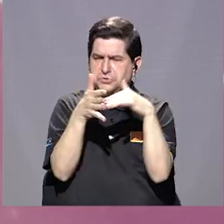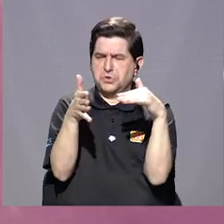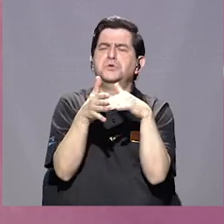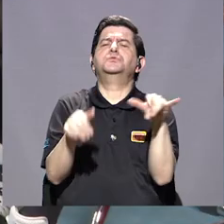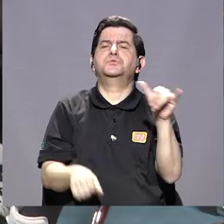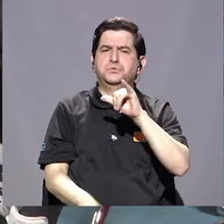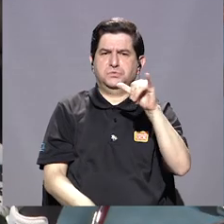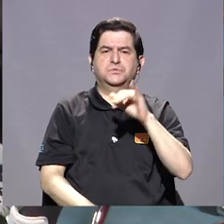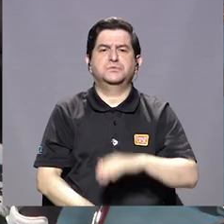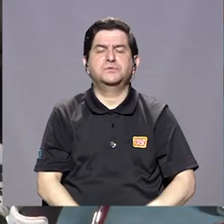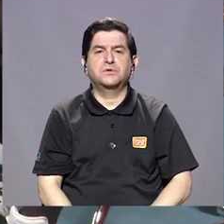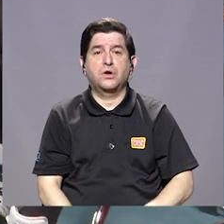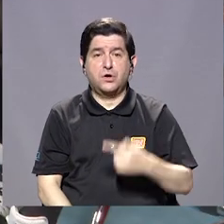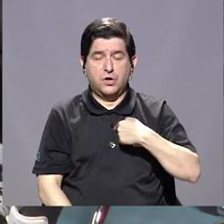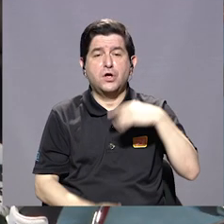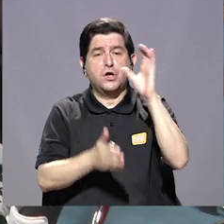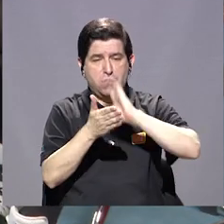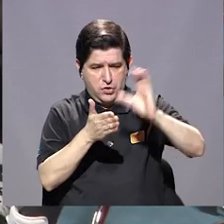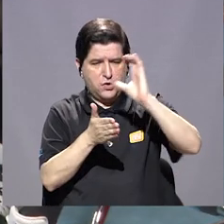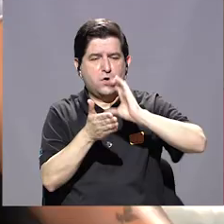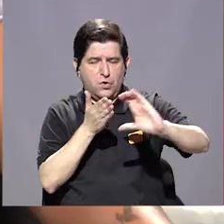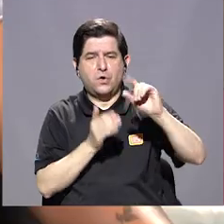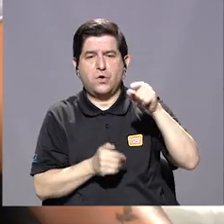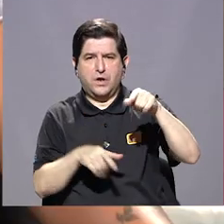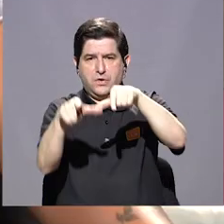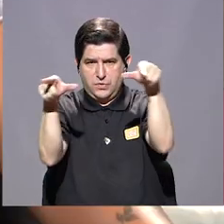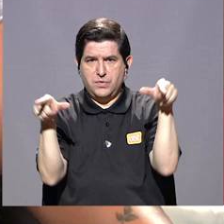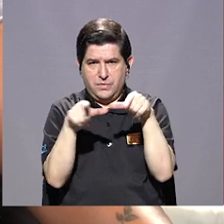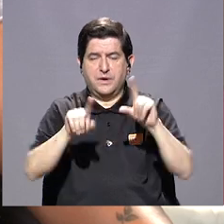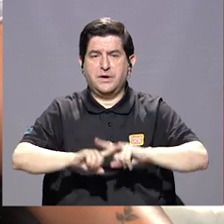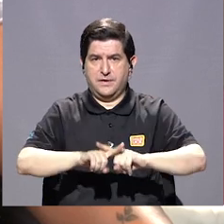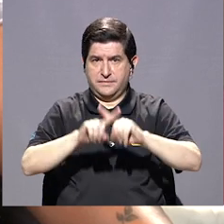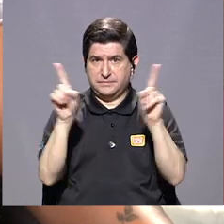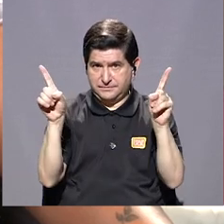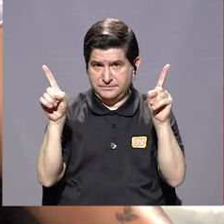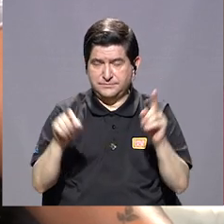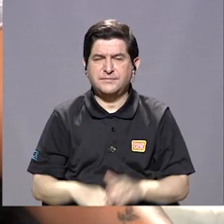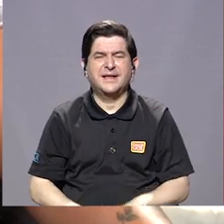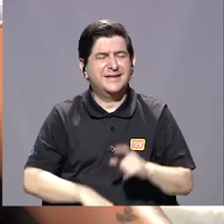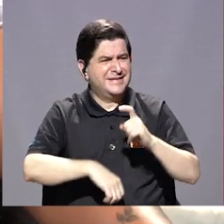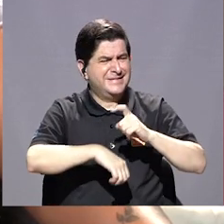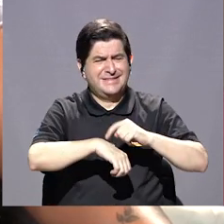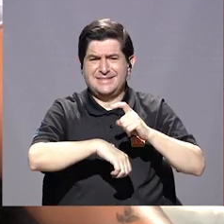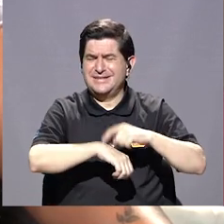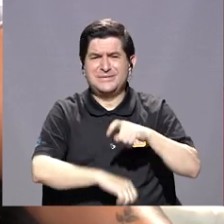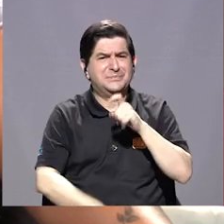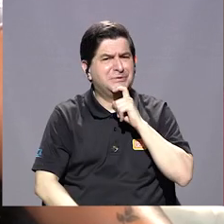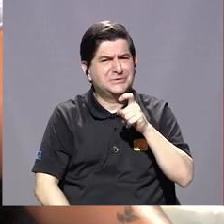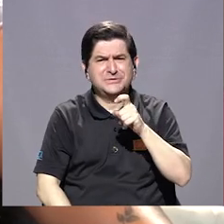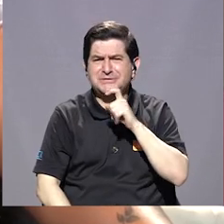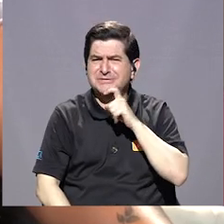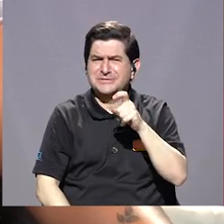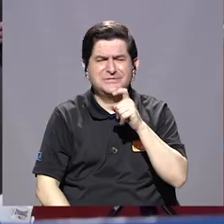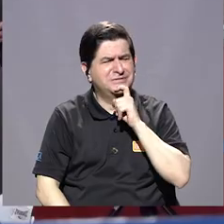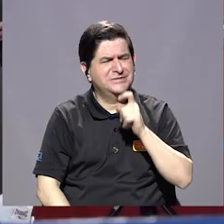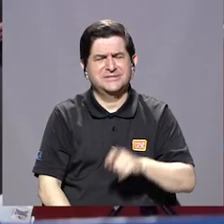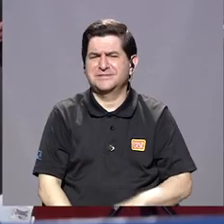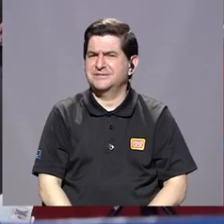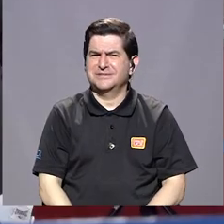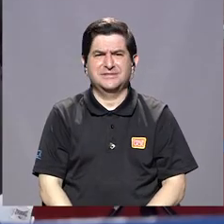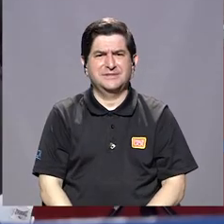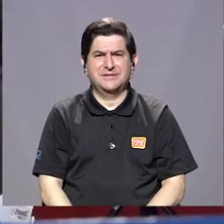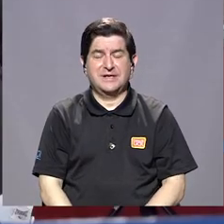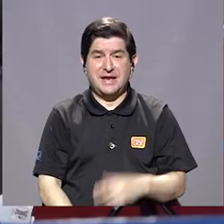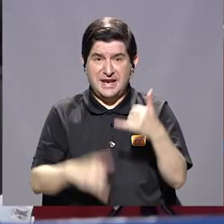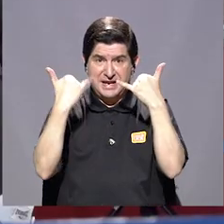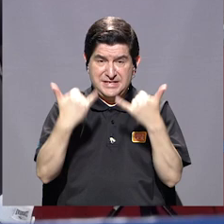y también hice el colegio ahí. Pero fueron tiempos un poco difíciles a nivel de... Ya